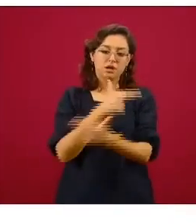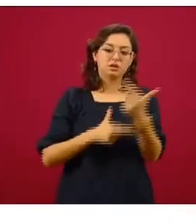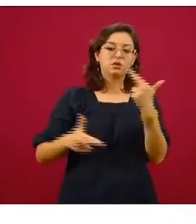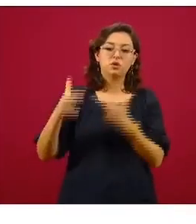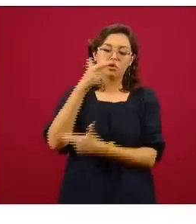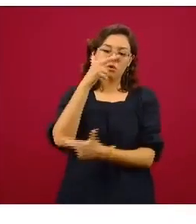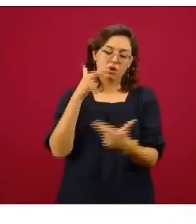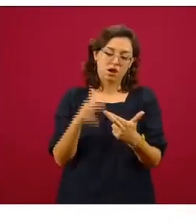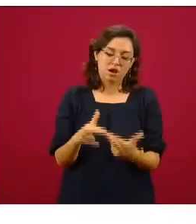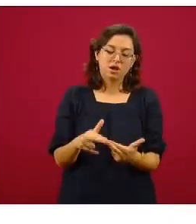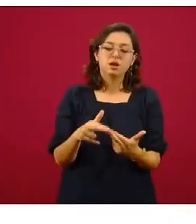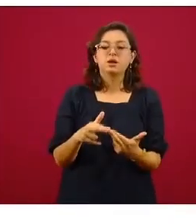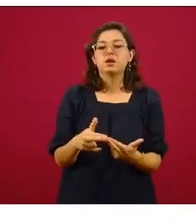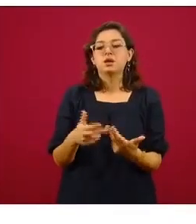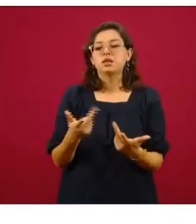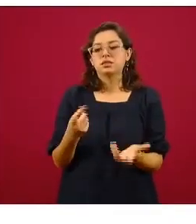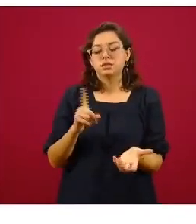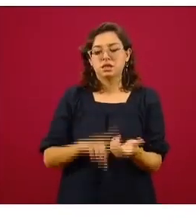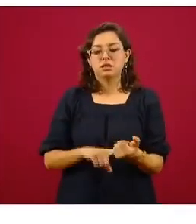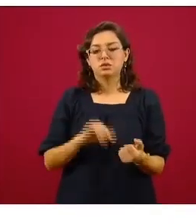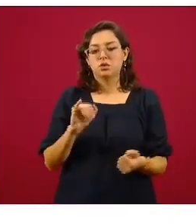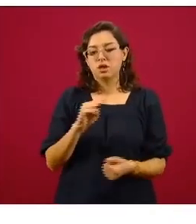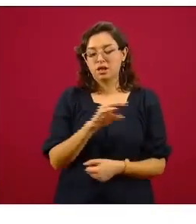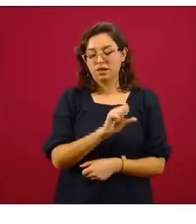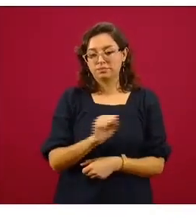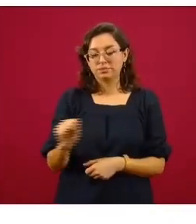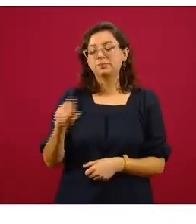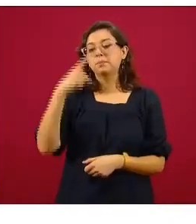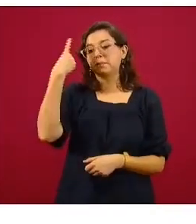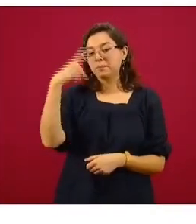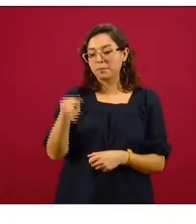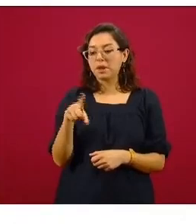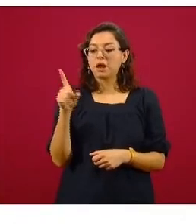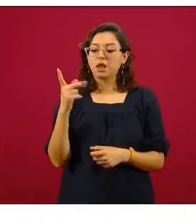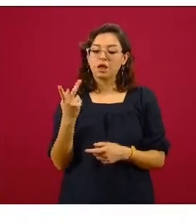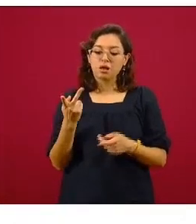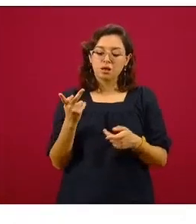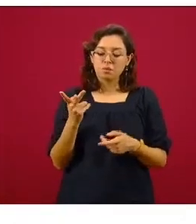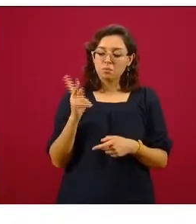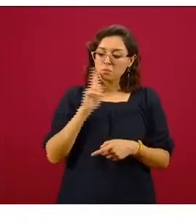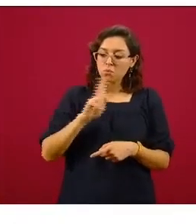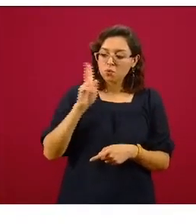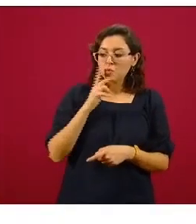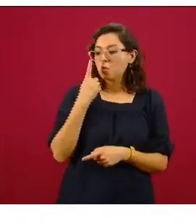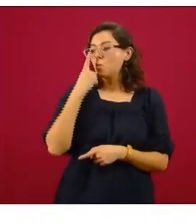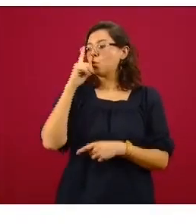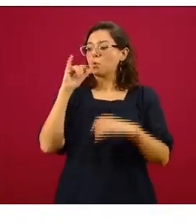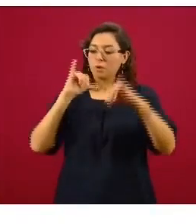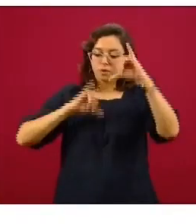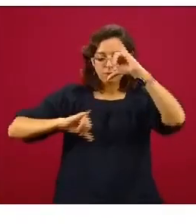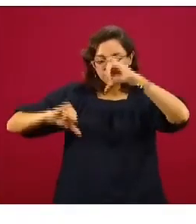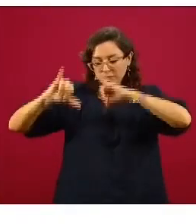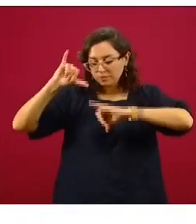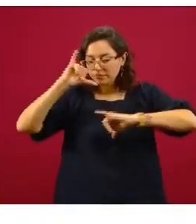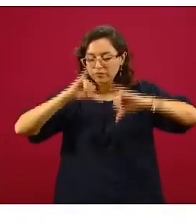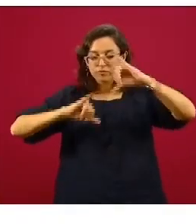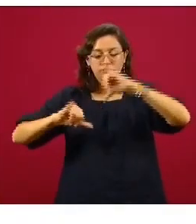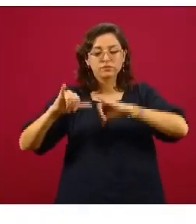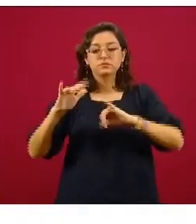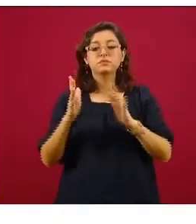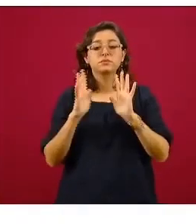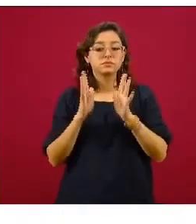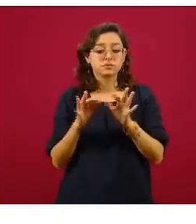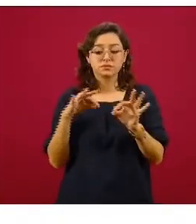que opera precisamente el Instituto Mexicano del Seguro Social para procesar sus muestras. Y más allá de las muestras que hasta el momento se han